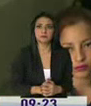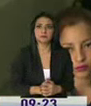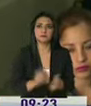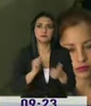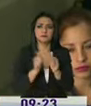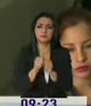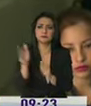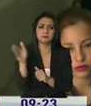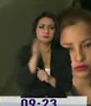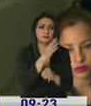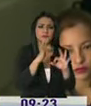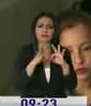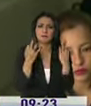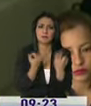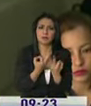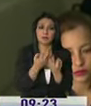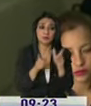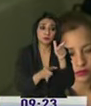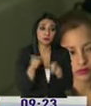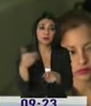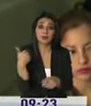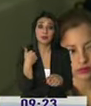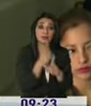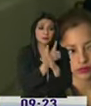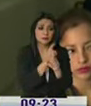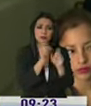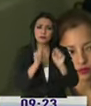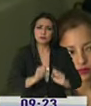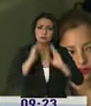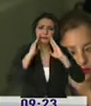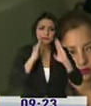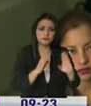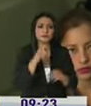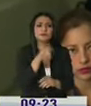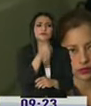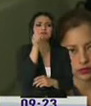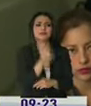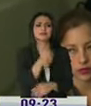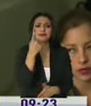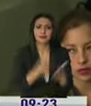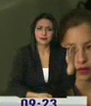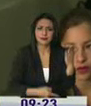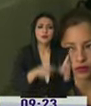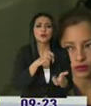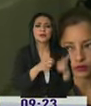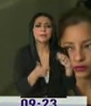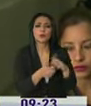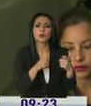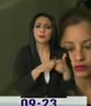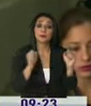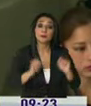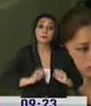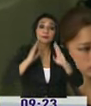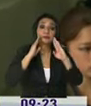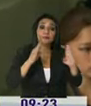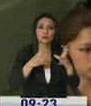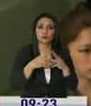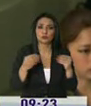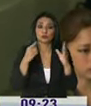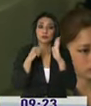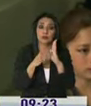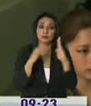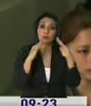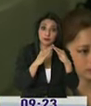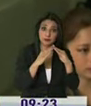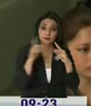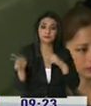cada una de las familias que tienen personas con discapacidad para ver cuál es la necesidad que tiene cada familia, sea en el caso